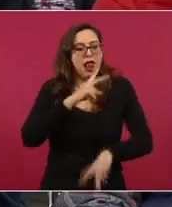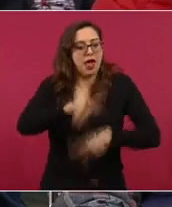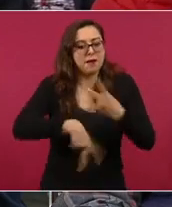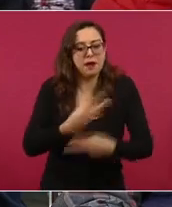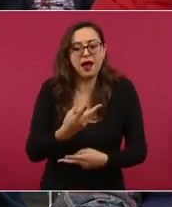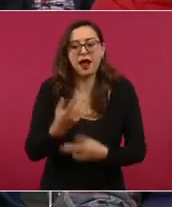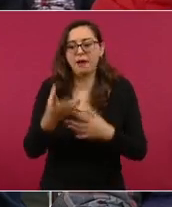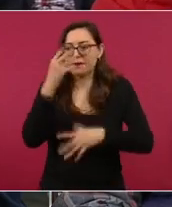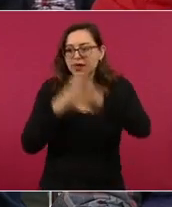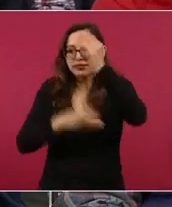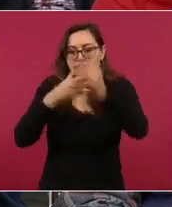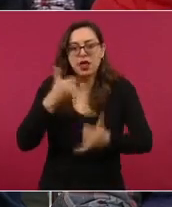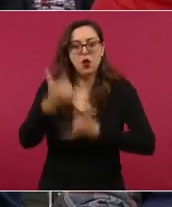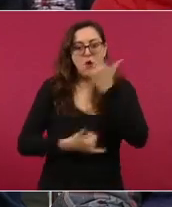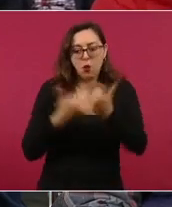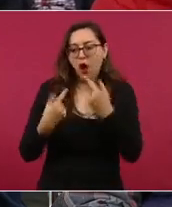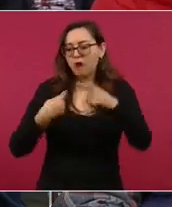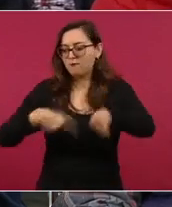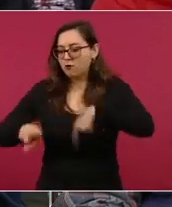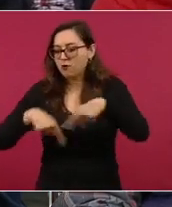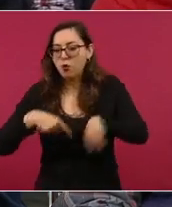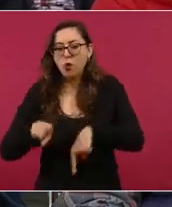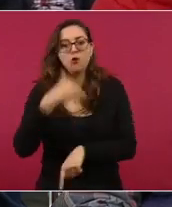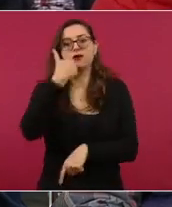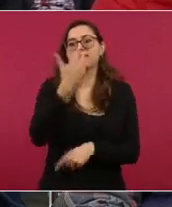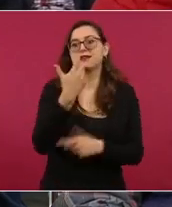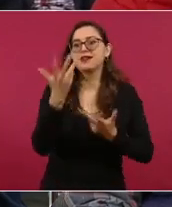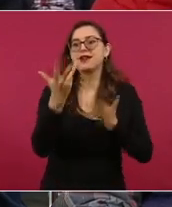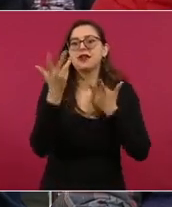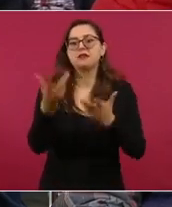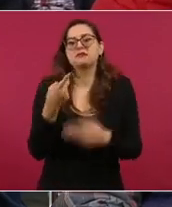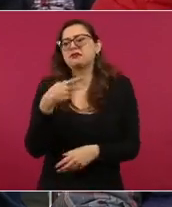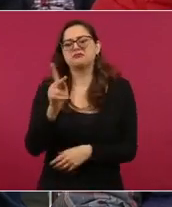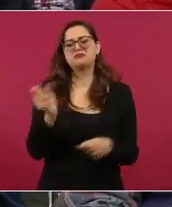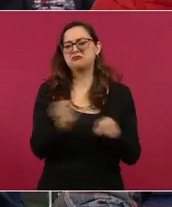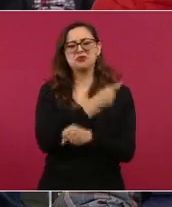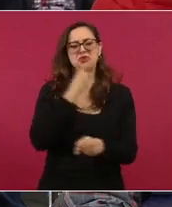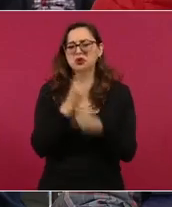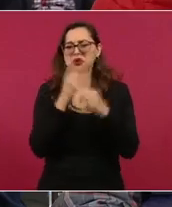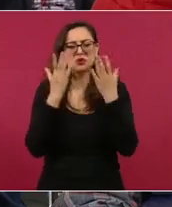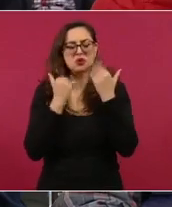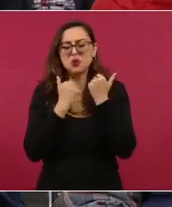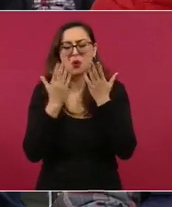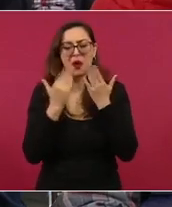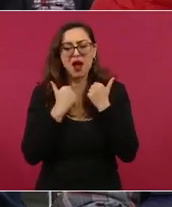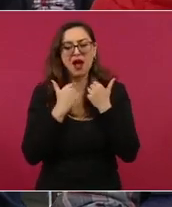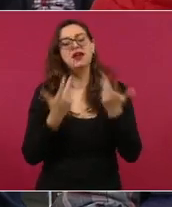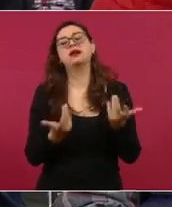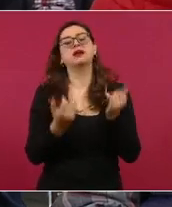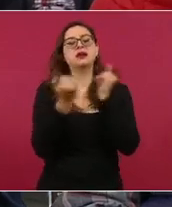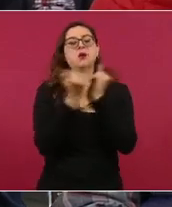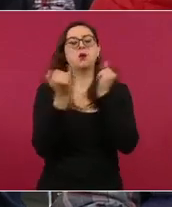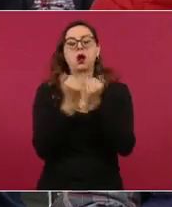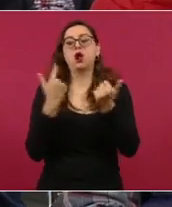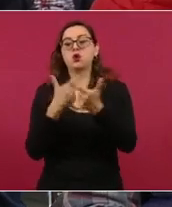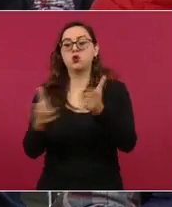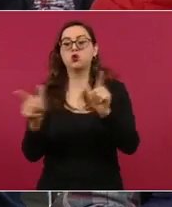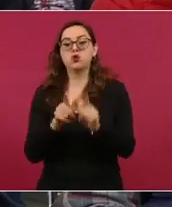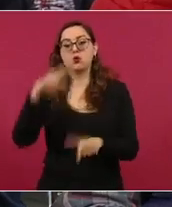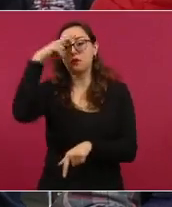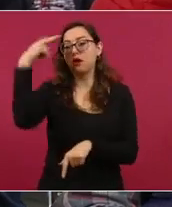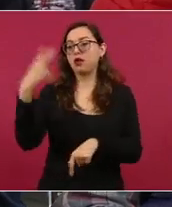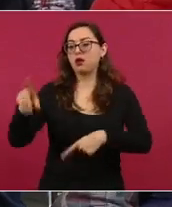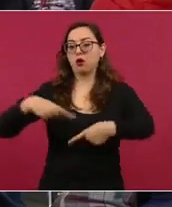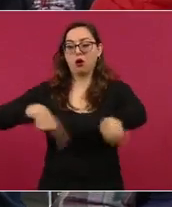fuerzas básicas, con qué ilusión van a aspirar a llegar a primera división. Esto pesa también en el tema de la selección mexicana de fútbol, de dónde va a agarrar el